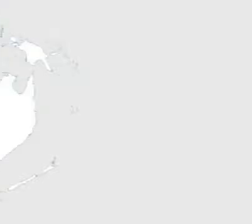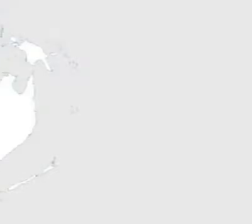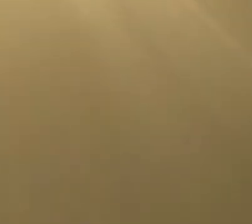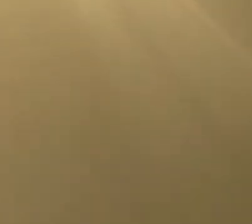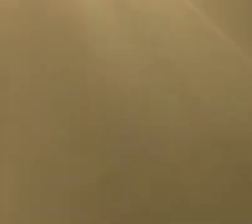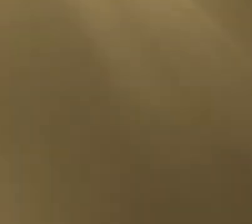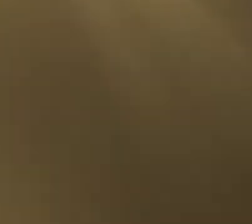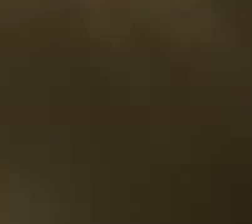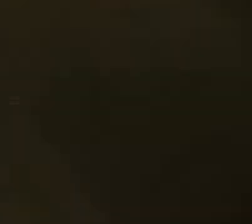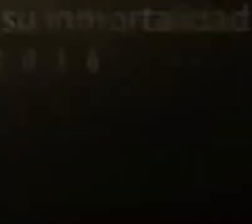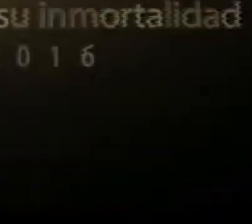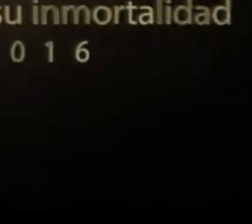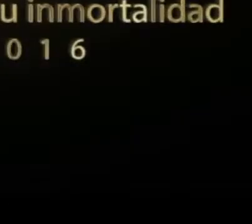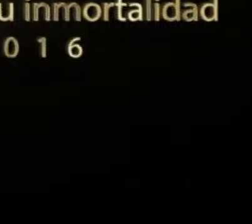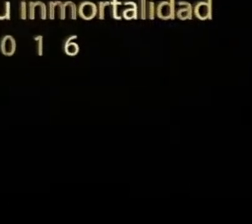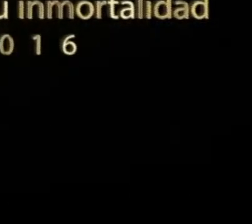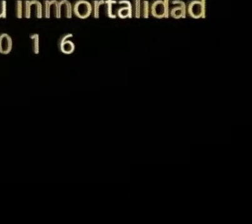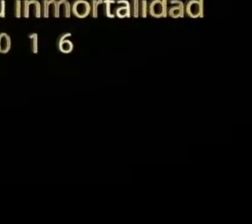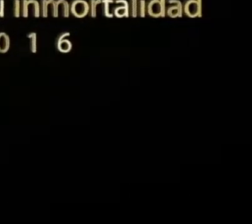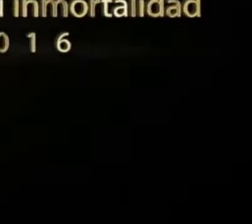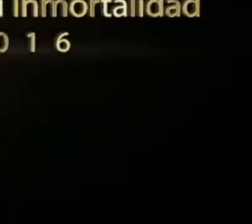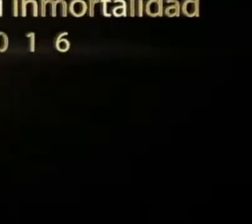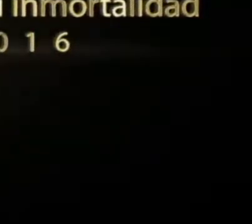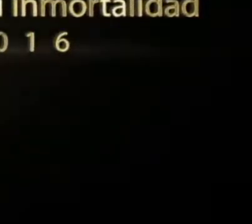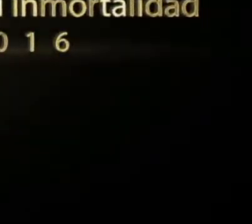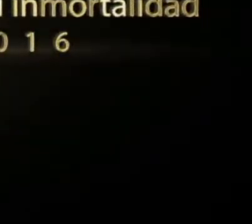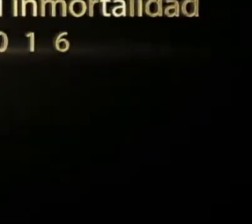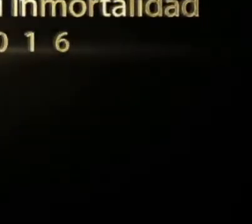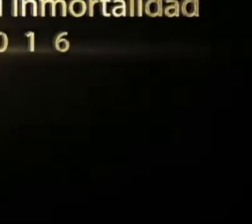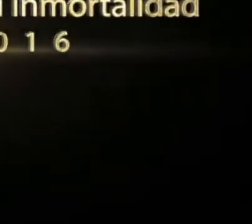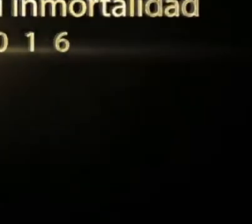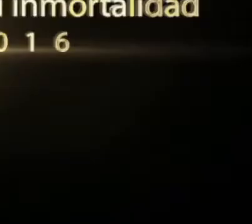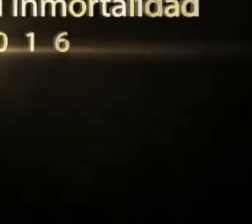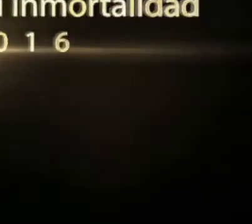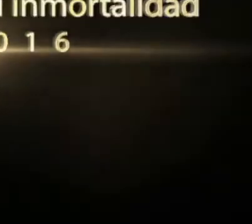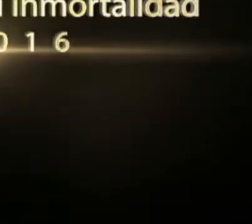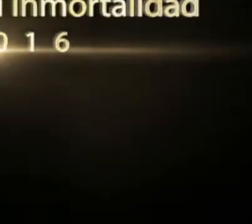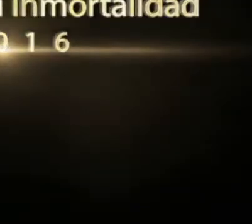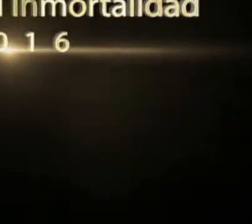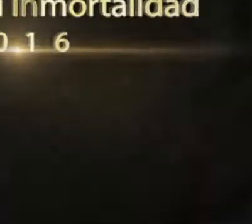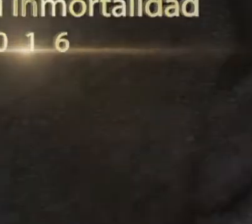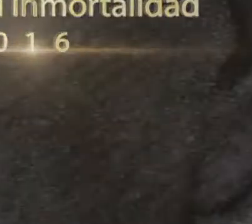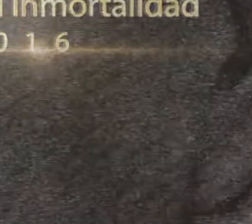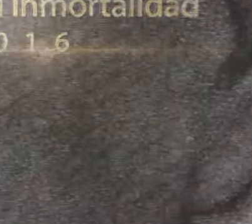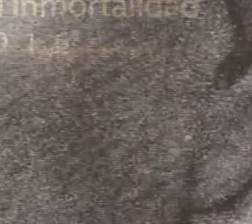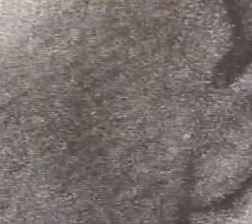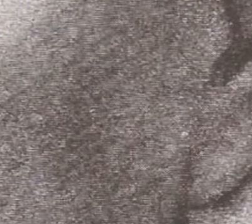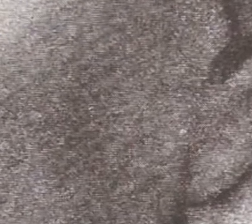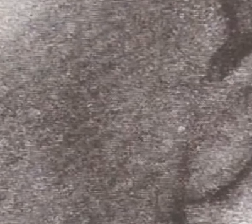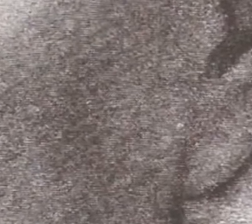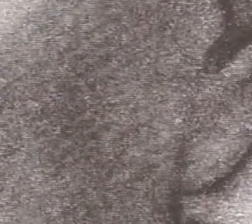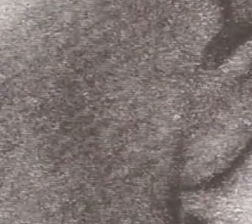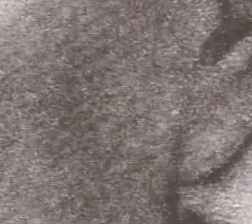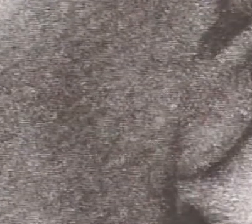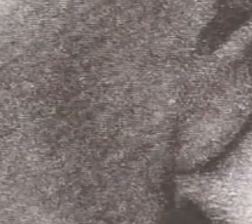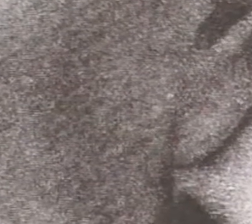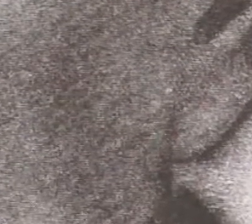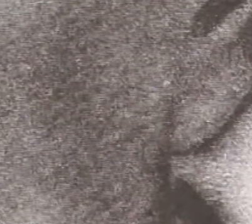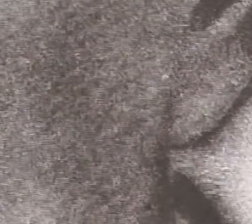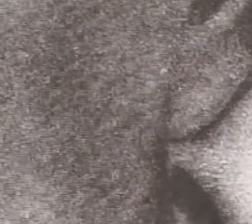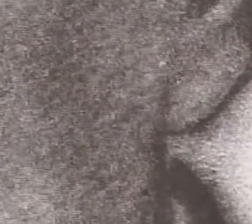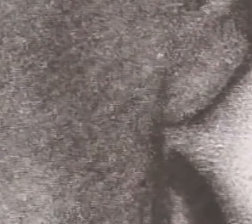cáncer de cuello uterino y de mama, como le decía anteriormente. La Comisión de Salud y Seguridad Social que usted preside se ha propuesto para este año